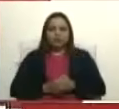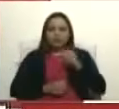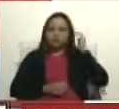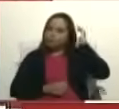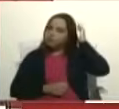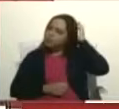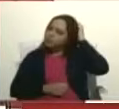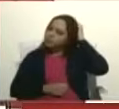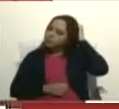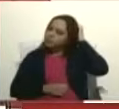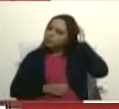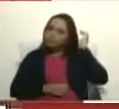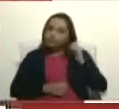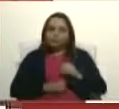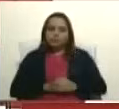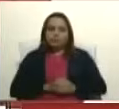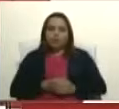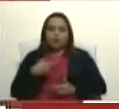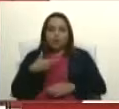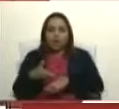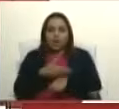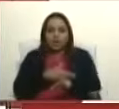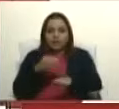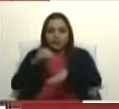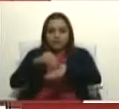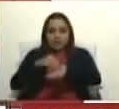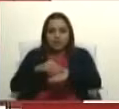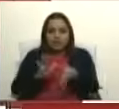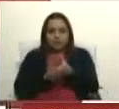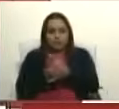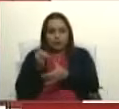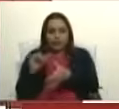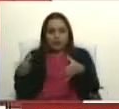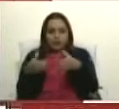Nosotros, yo le decía temprano a los compañeros que estuvimos en la reunión,